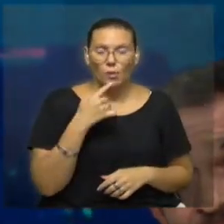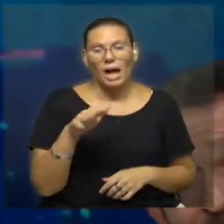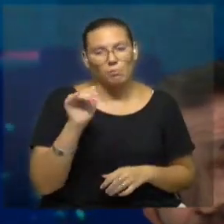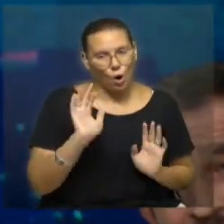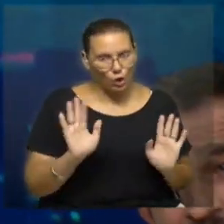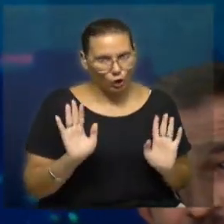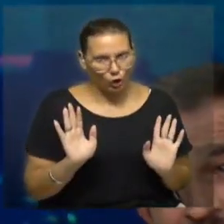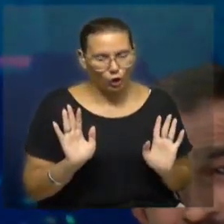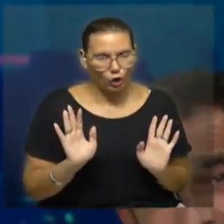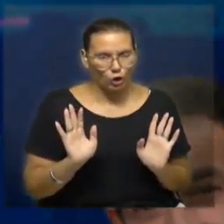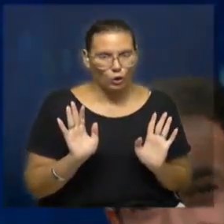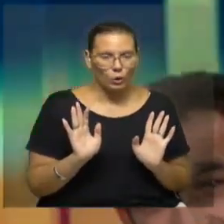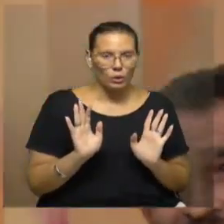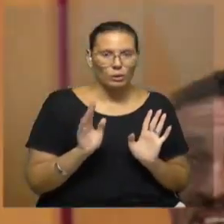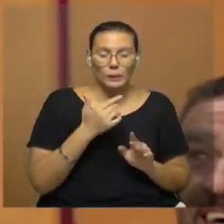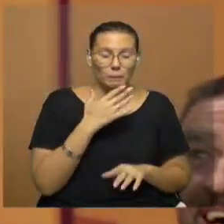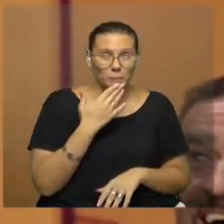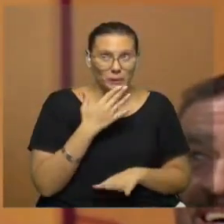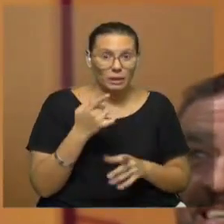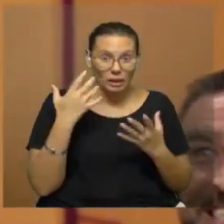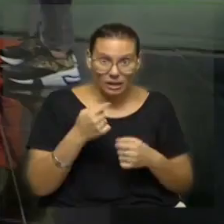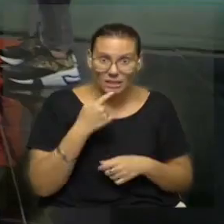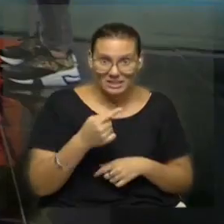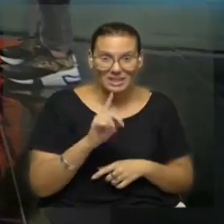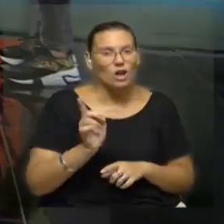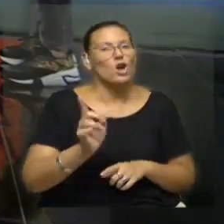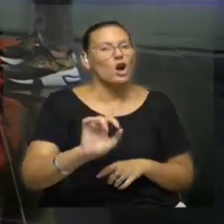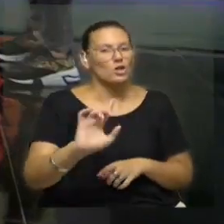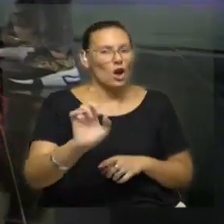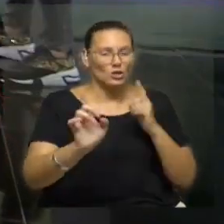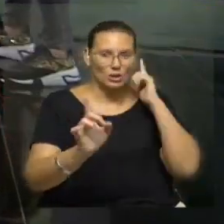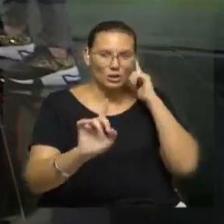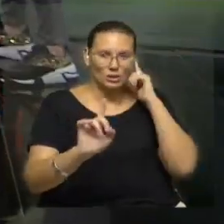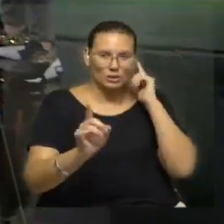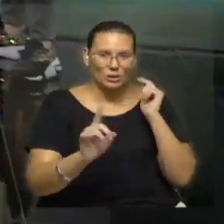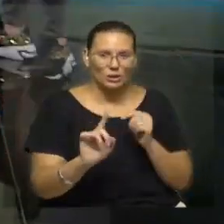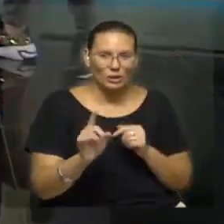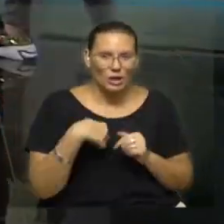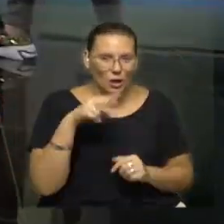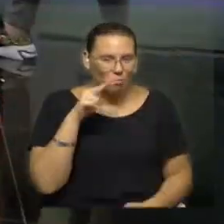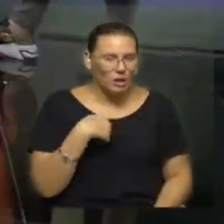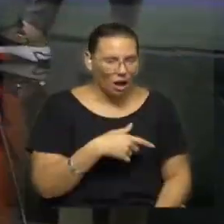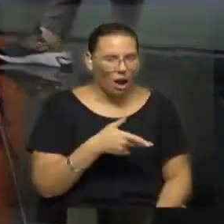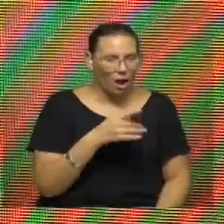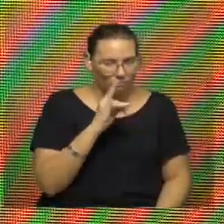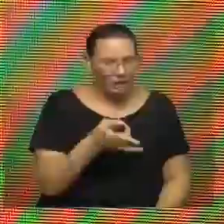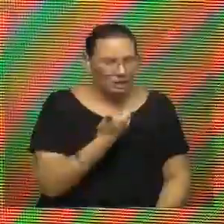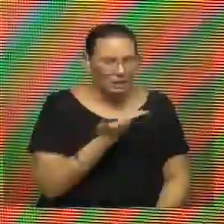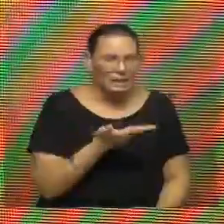decimos. Perfecto, el misterio. ¿Querés decirlo igual? No, no, que no, está no, tentado. No. ¿La quiere decir? Picarón, qué